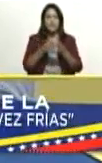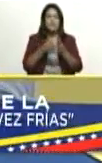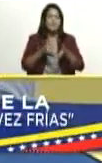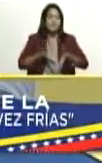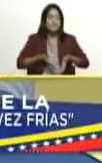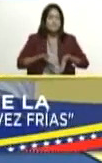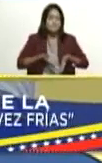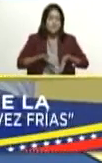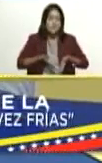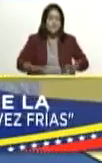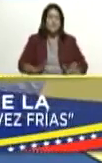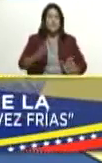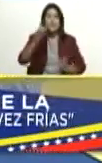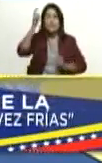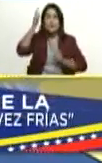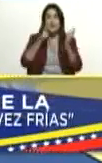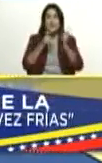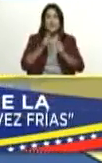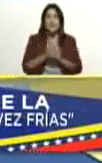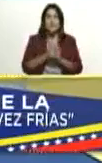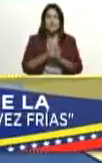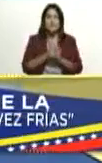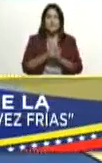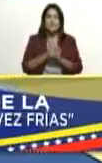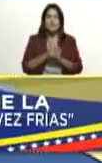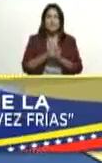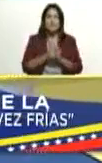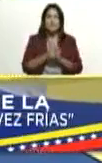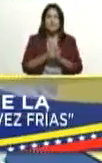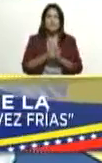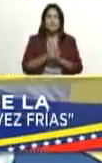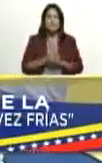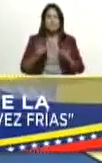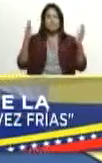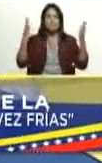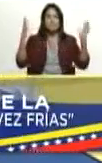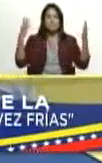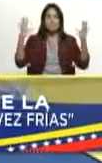natalicio del comandante Chávez rindiendo cuentas.